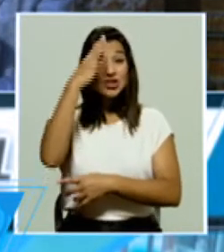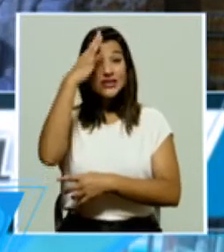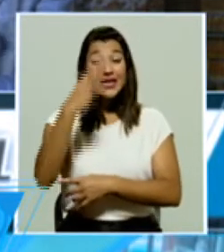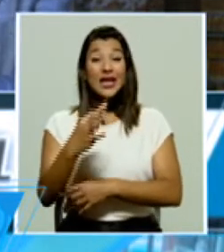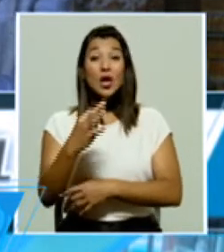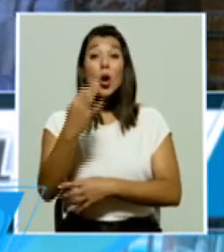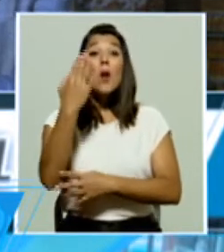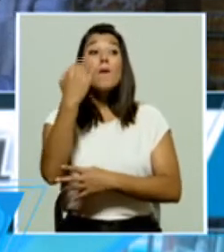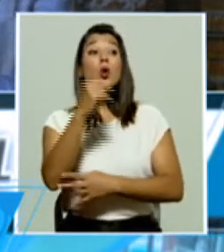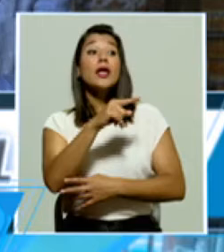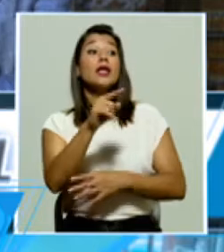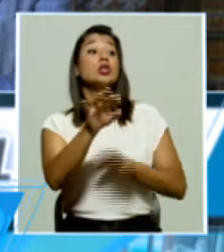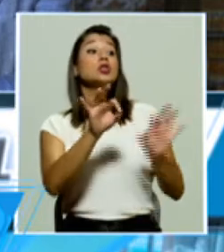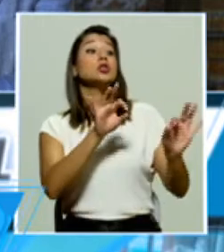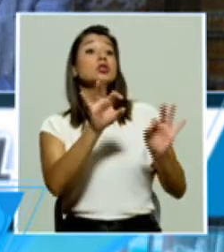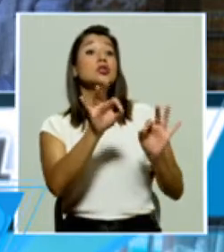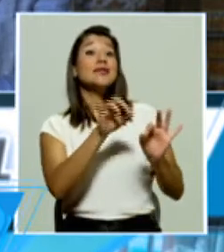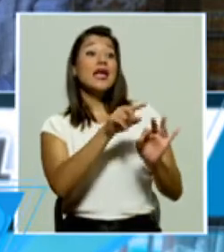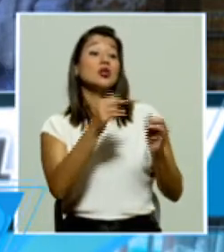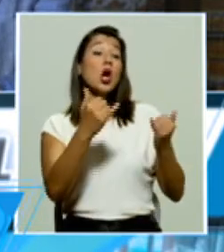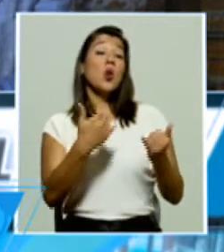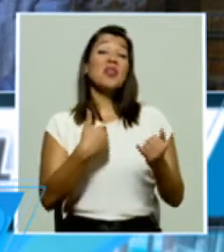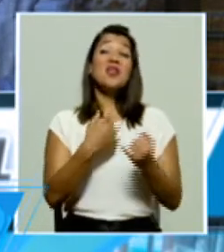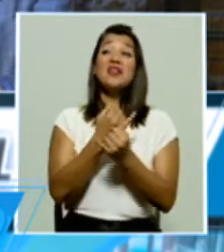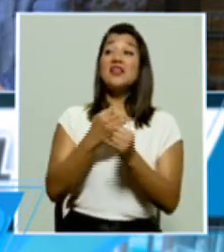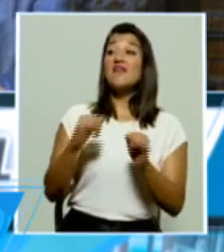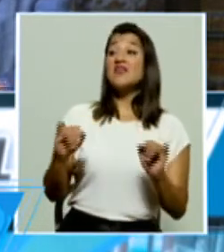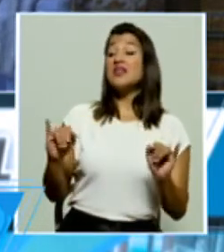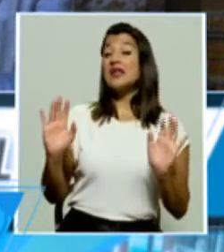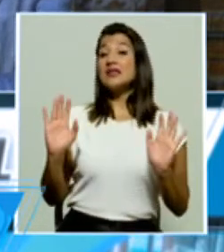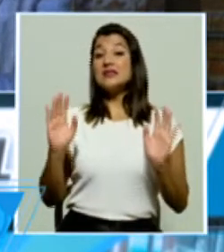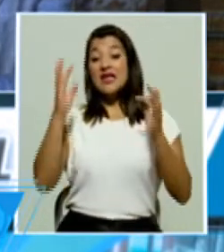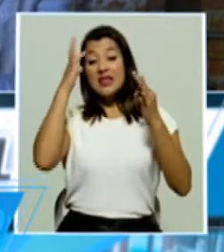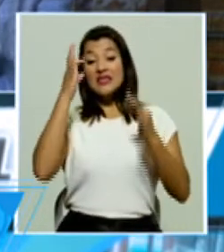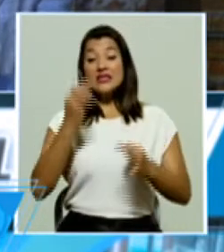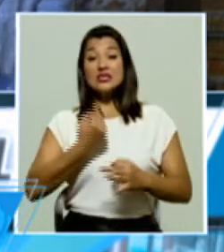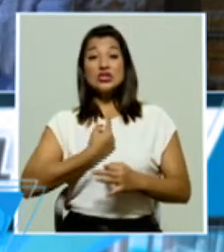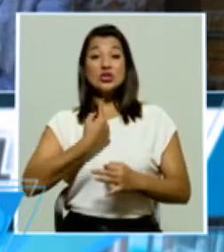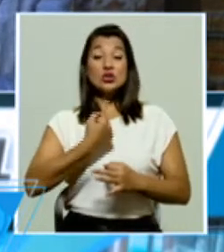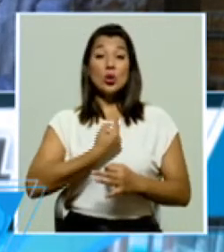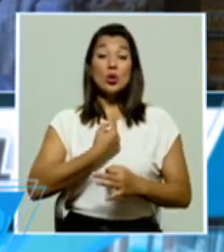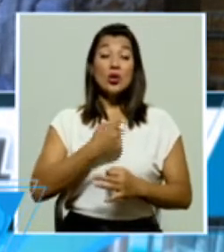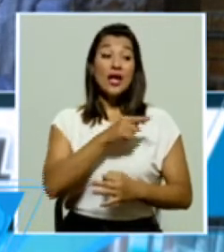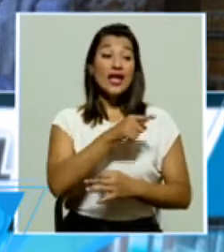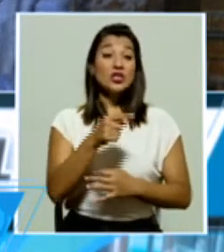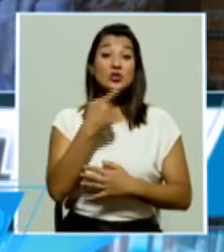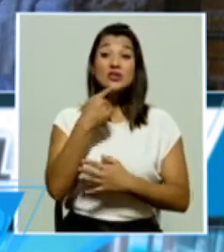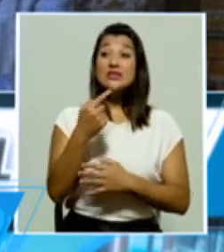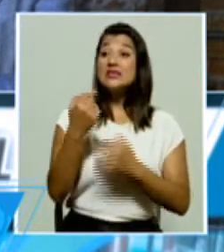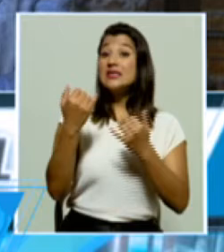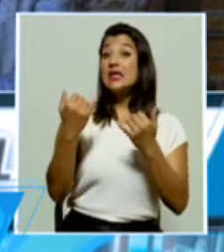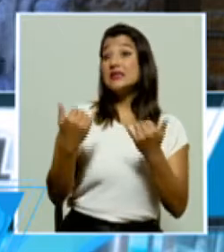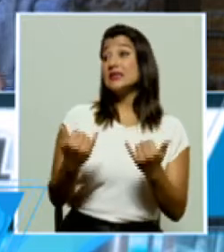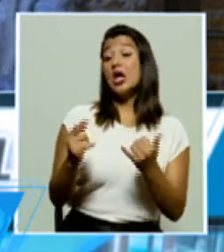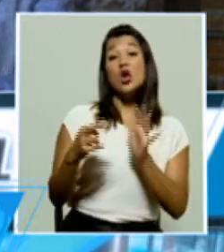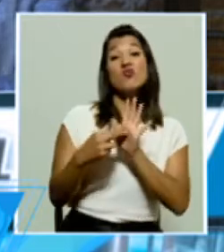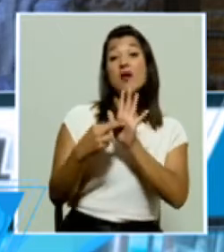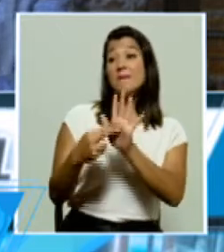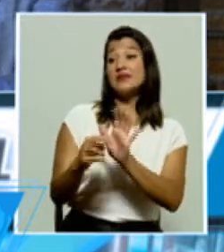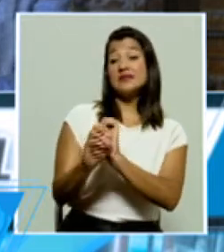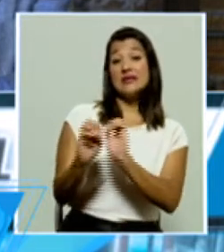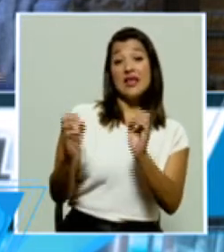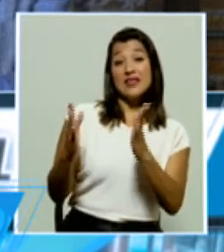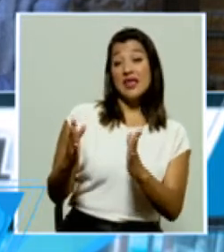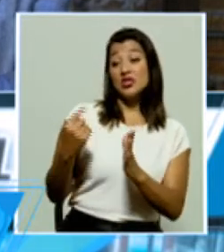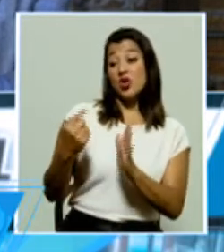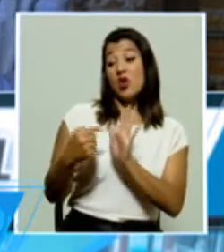los eligieron ellos son autónomos y autosuficientes y dicen ya no representar a nadie sino representarse